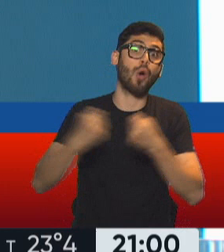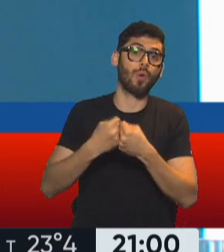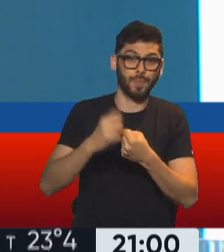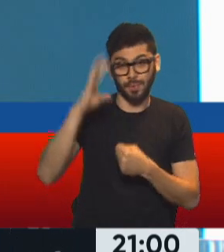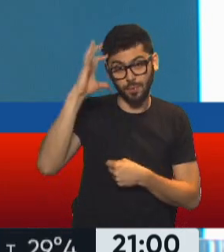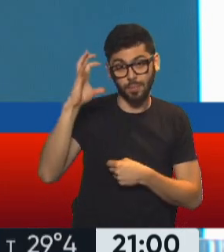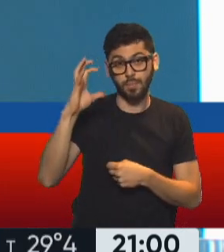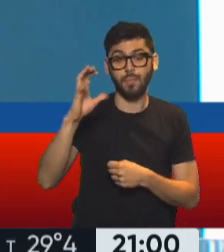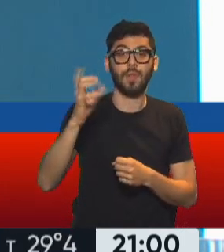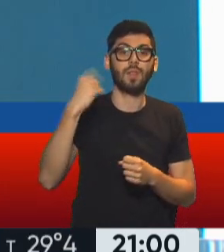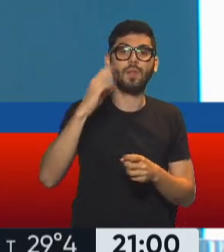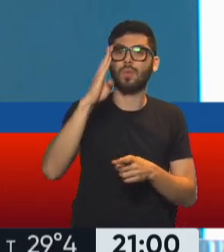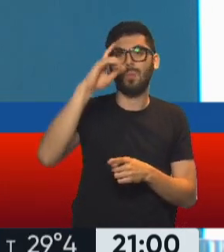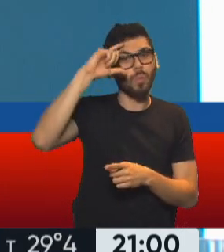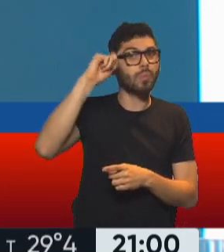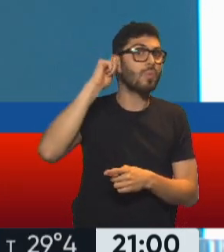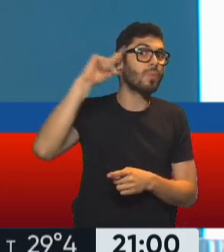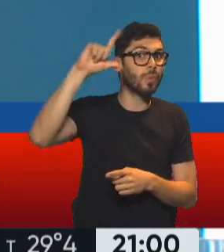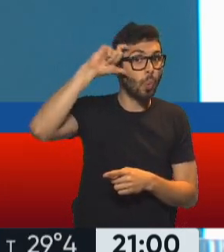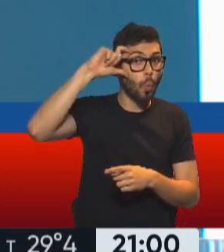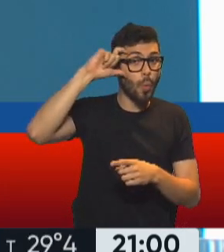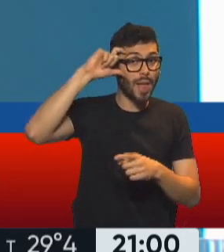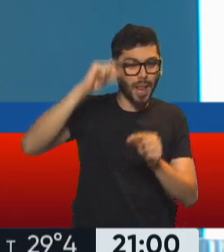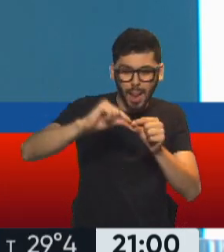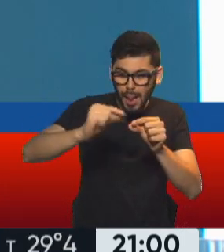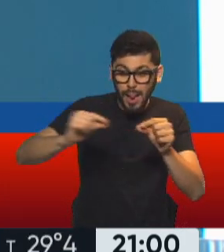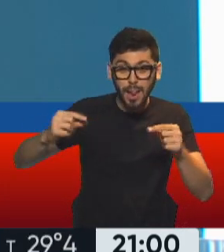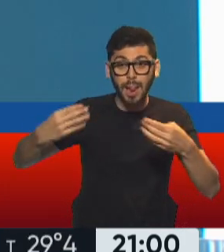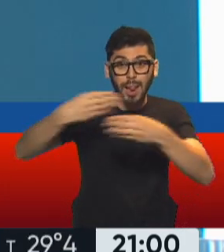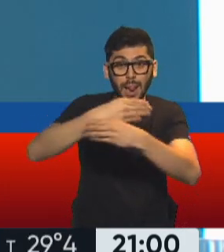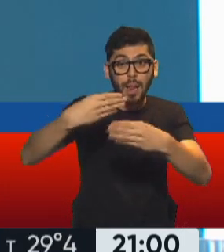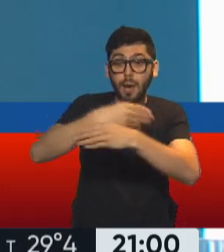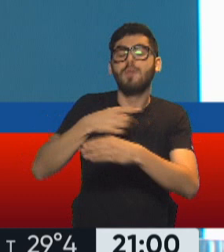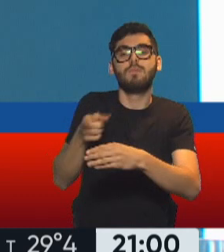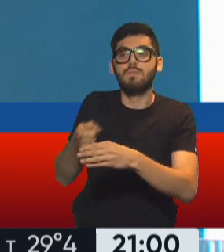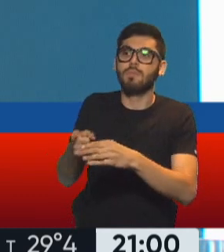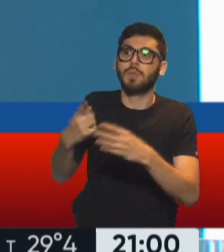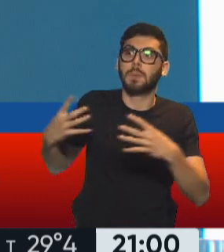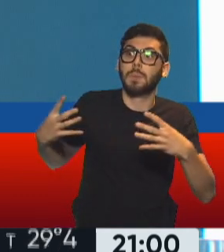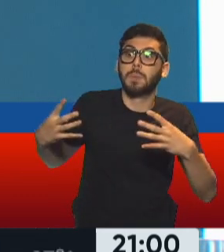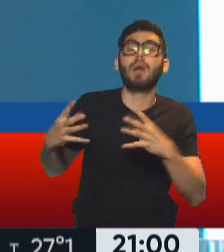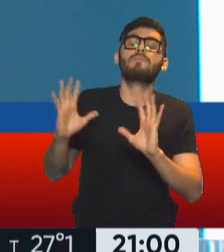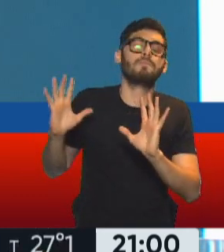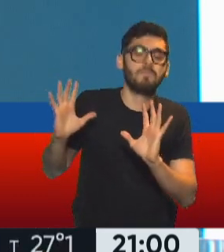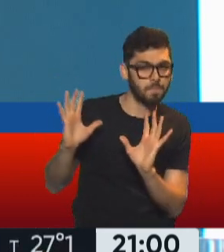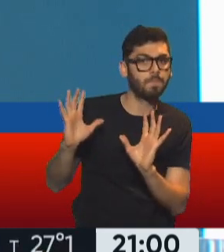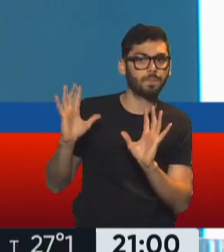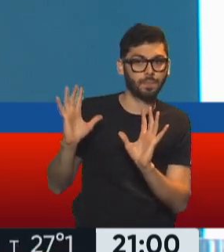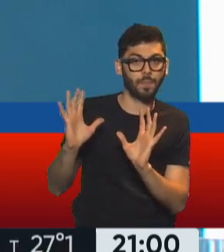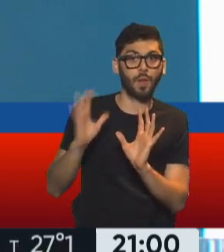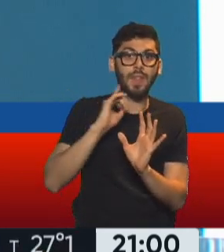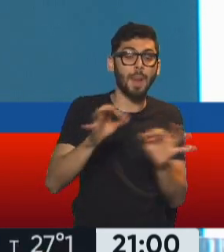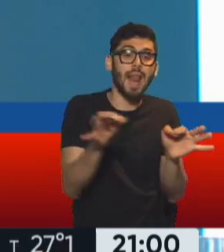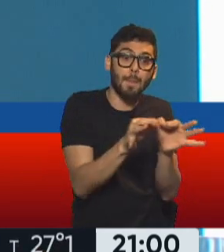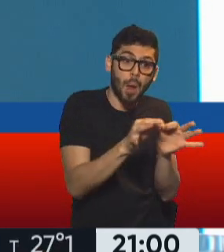el conflicto del Beagle. Habiendo resuelto, había dos tensiones sobre la Patagonia y sobre las islas del Beagle y las Islas